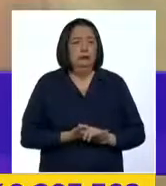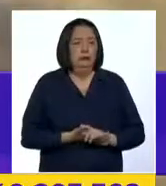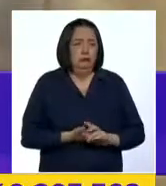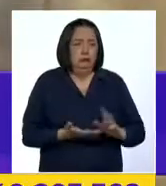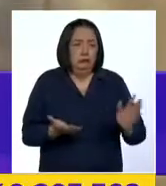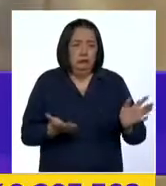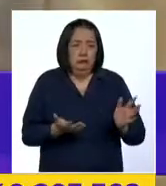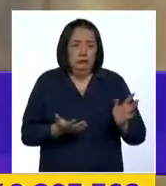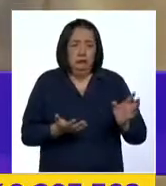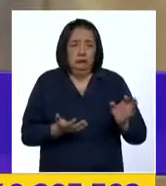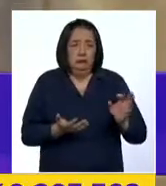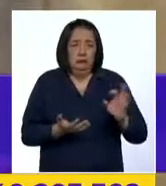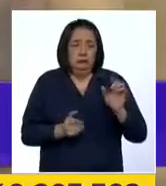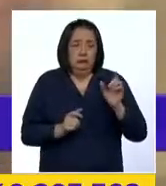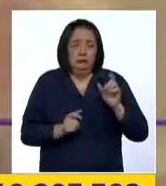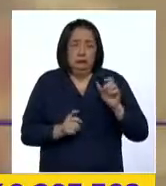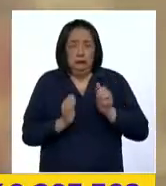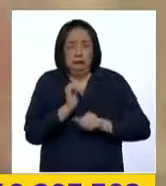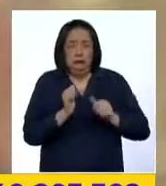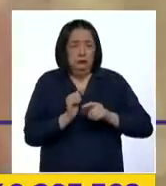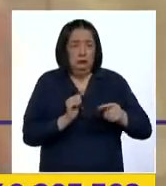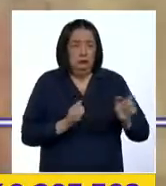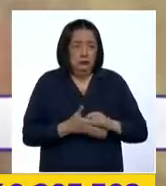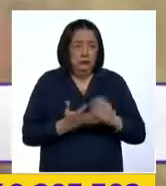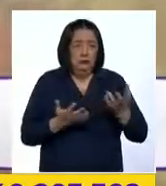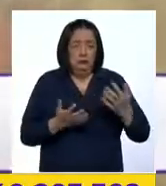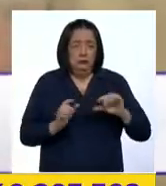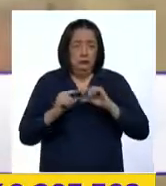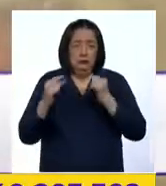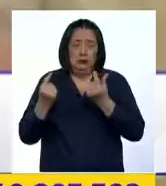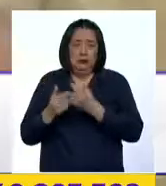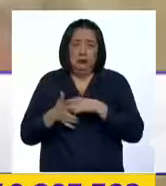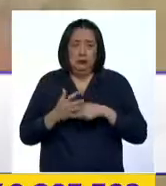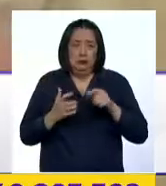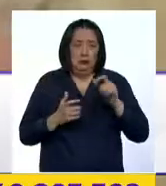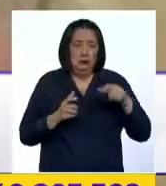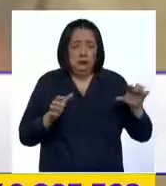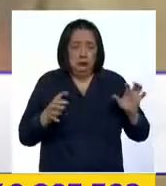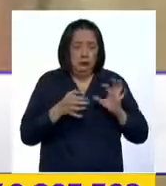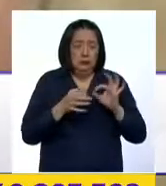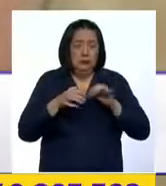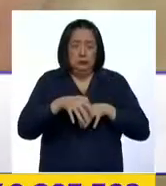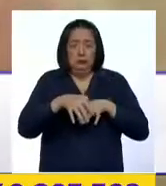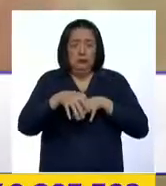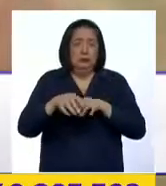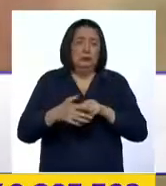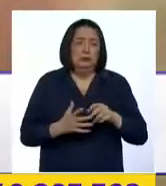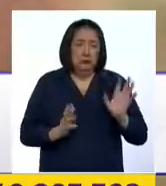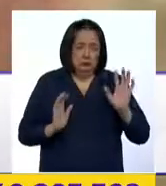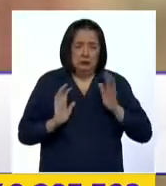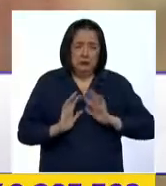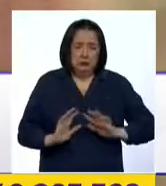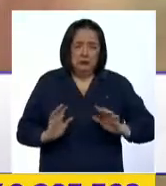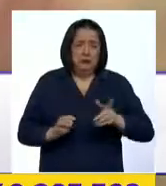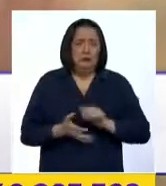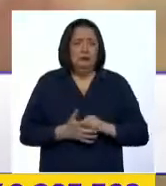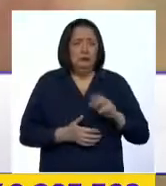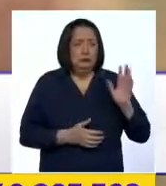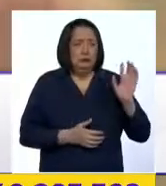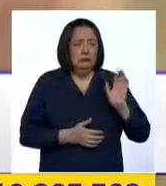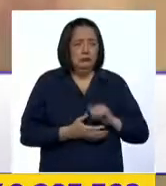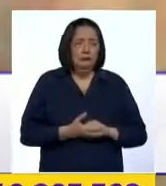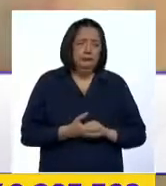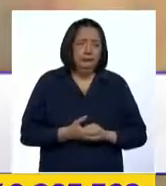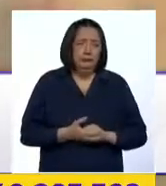sea, no es que estaba ahí. Estaba con el grupo que se han sumado. Y estaba ahí tranquilo. Y de un momento a